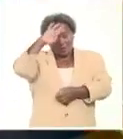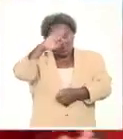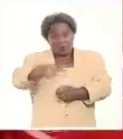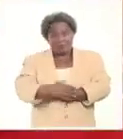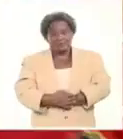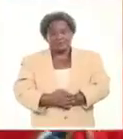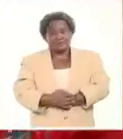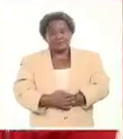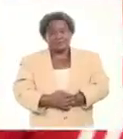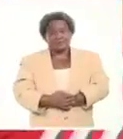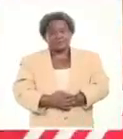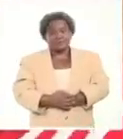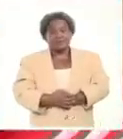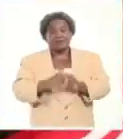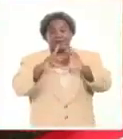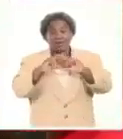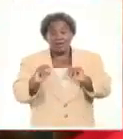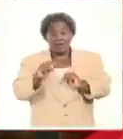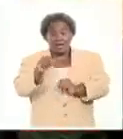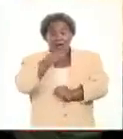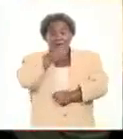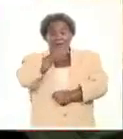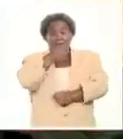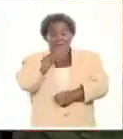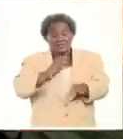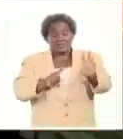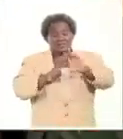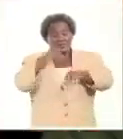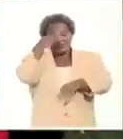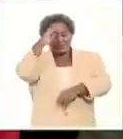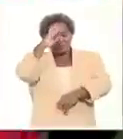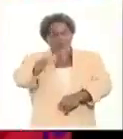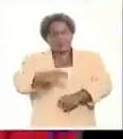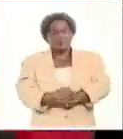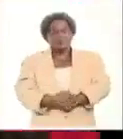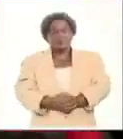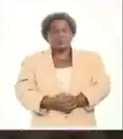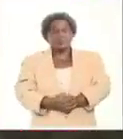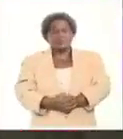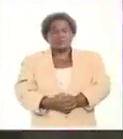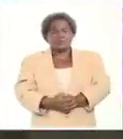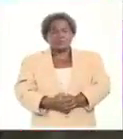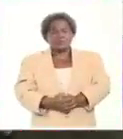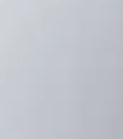Antillas. Desde Nicaragua, Daimi Díaz Breijo, Sistema Informativo de la Televisión Cubana.